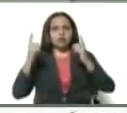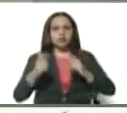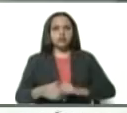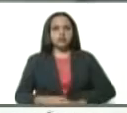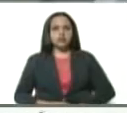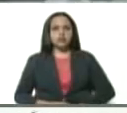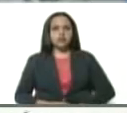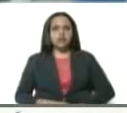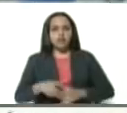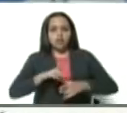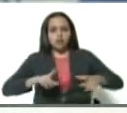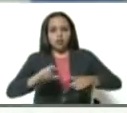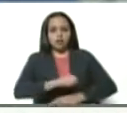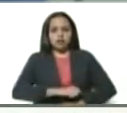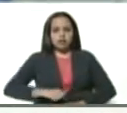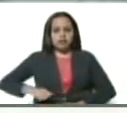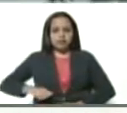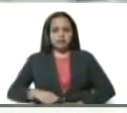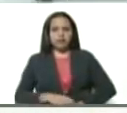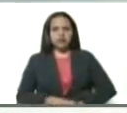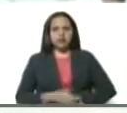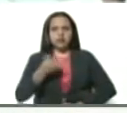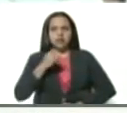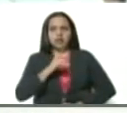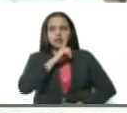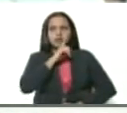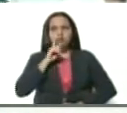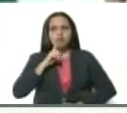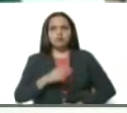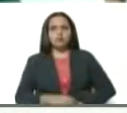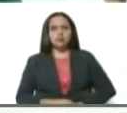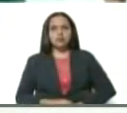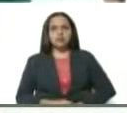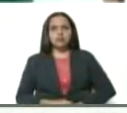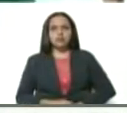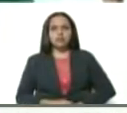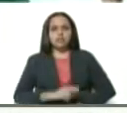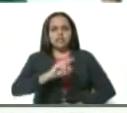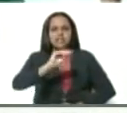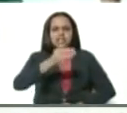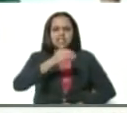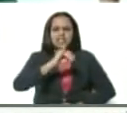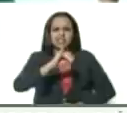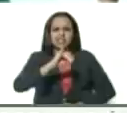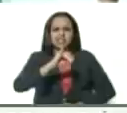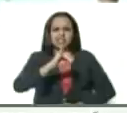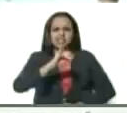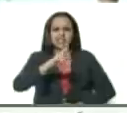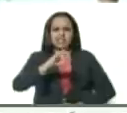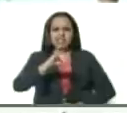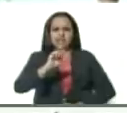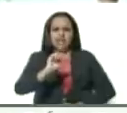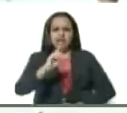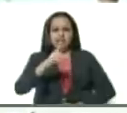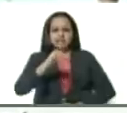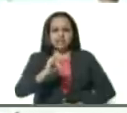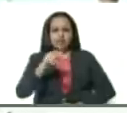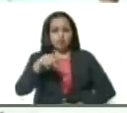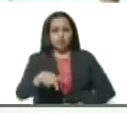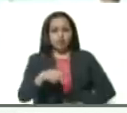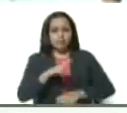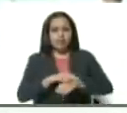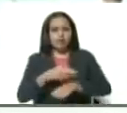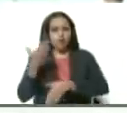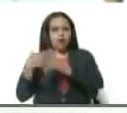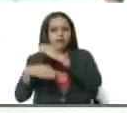cirugía ambulatoria Kiriakiris, como lleva por nombre, de un cirujano que trabajó mucho en este centro. En este vamos a realizar